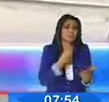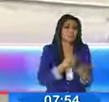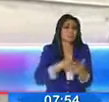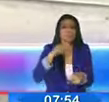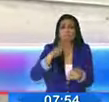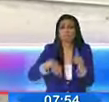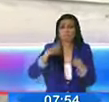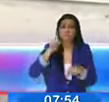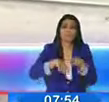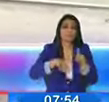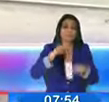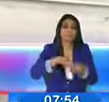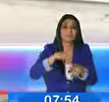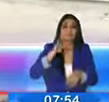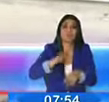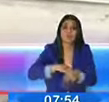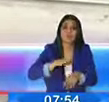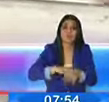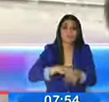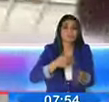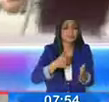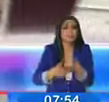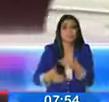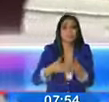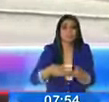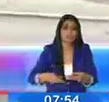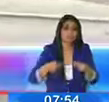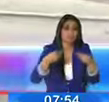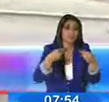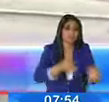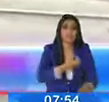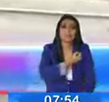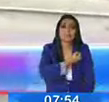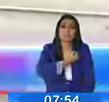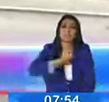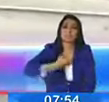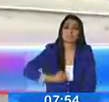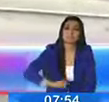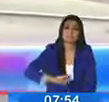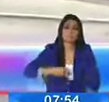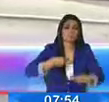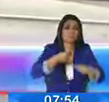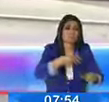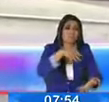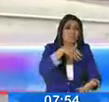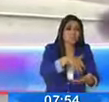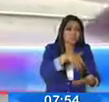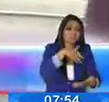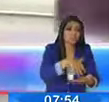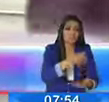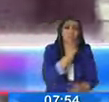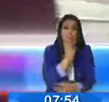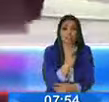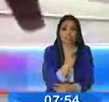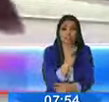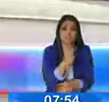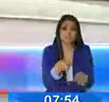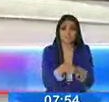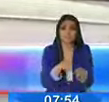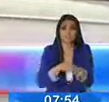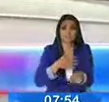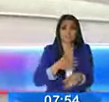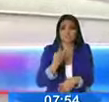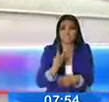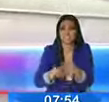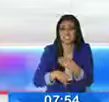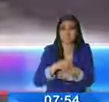por sacrificio de la red estudio de 22 chicos porque ellos son como los hijos